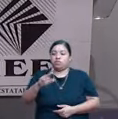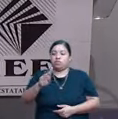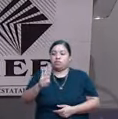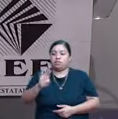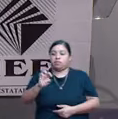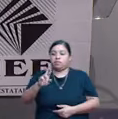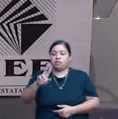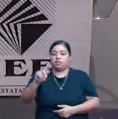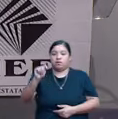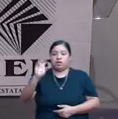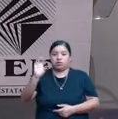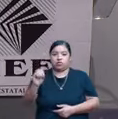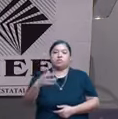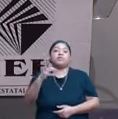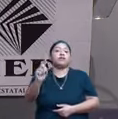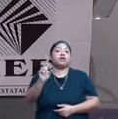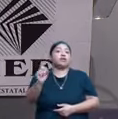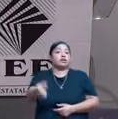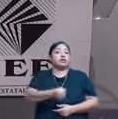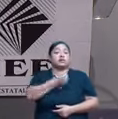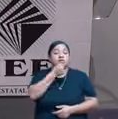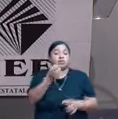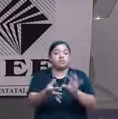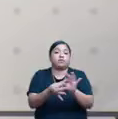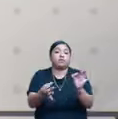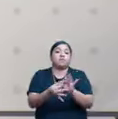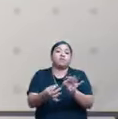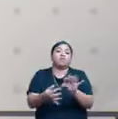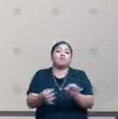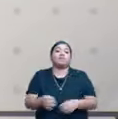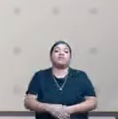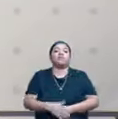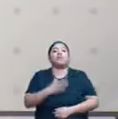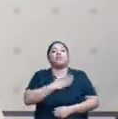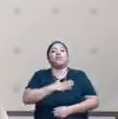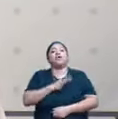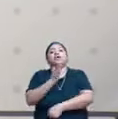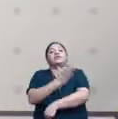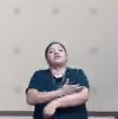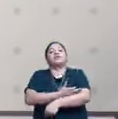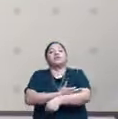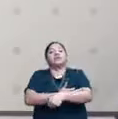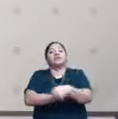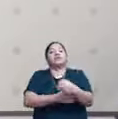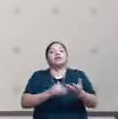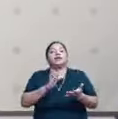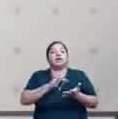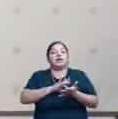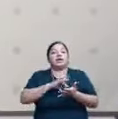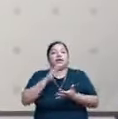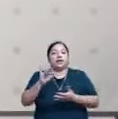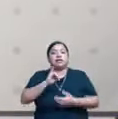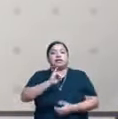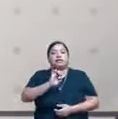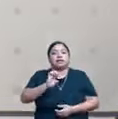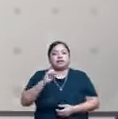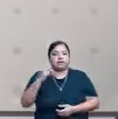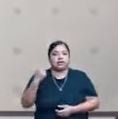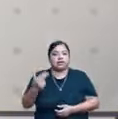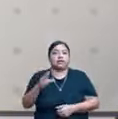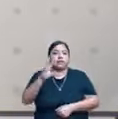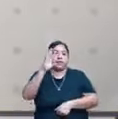Miralrío. Candidato, hasta por 30 segundos tiene la palabra. Muy buenas tardes. Agradezco al Instituto Estatal Electoral por